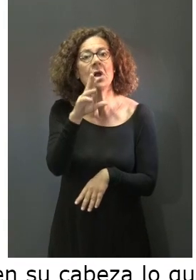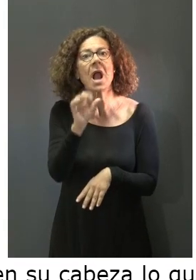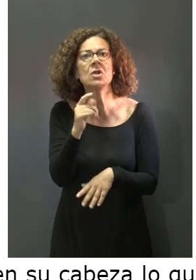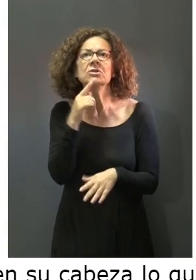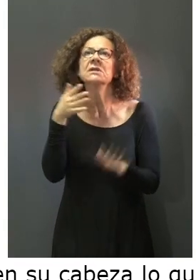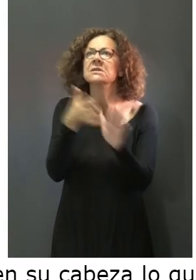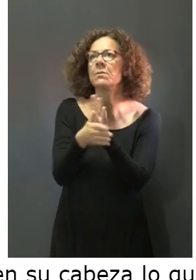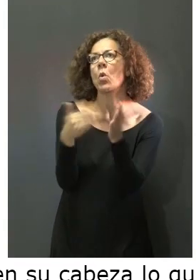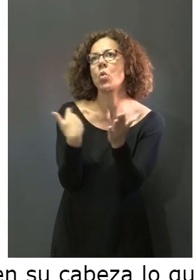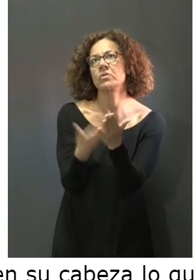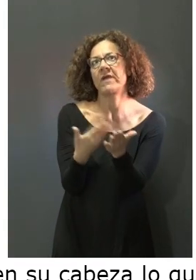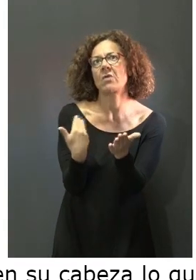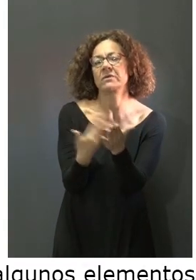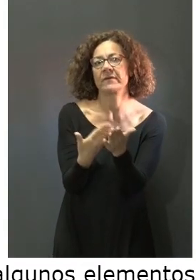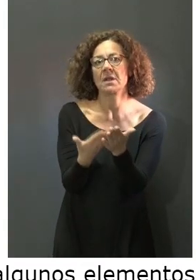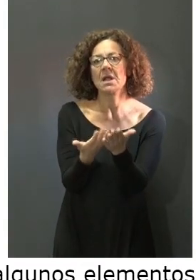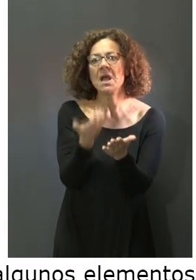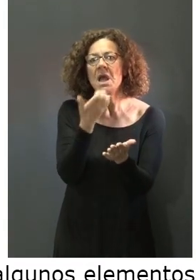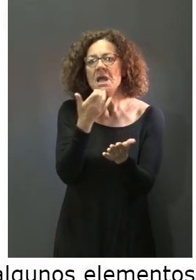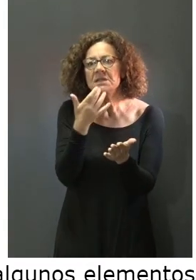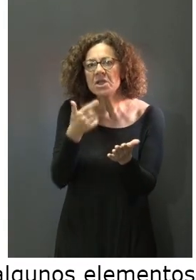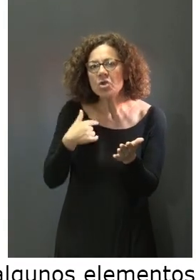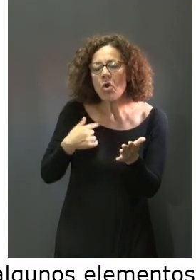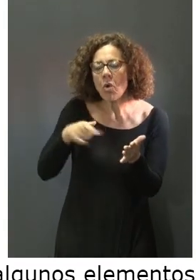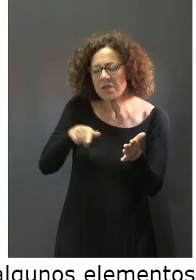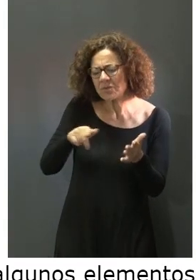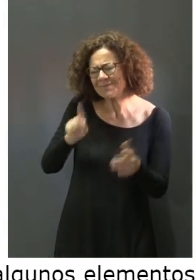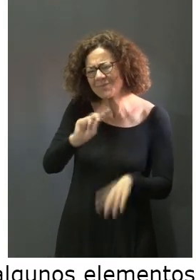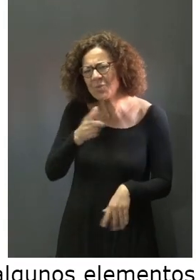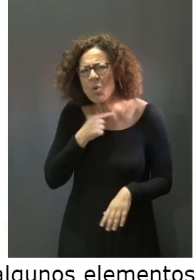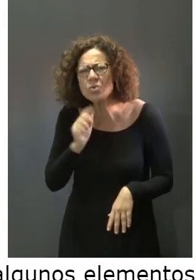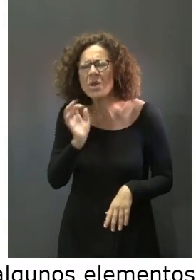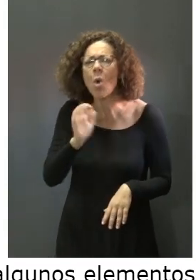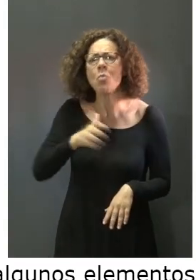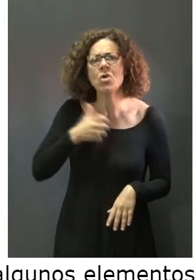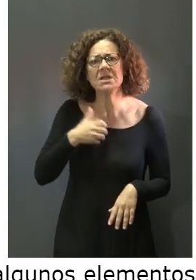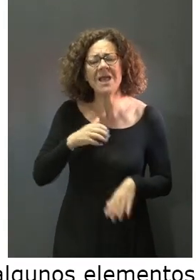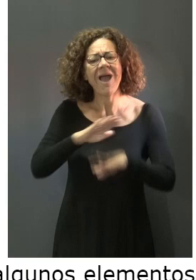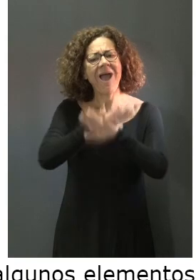todo el rato. Si a mí esto yo arrastro los pies y me molesta, al final tienes que llegar a